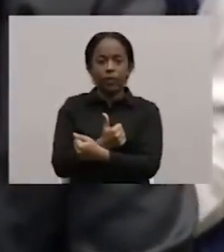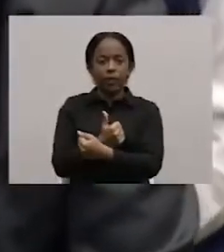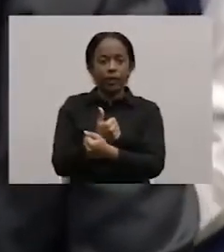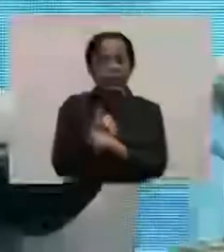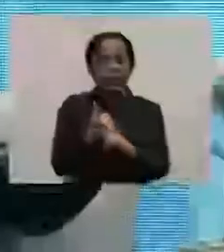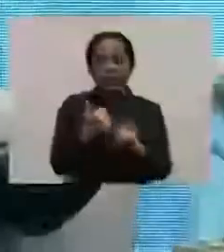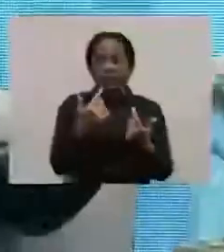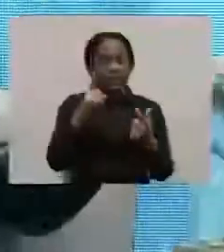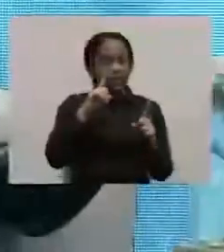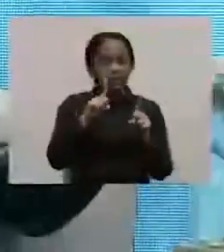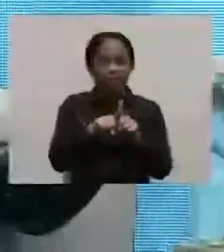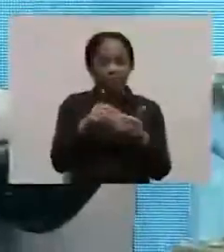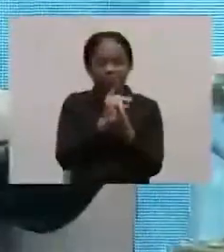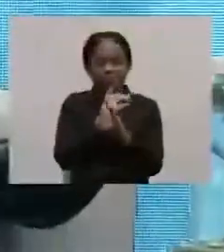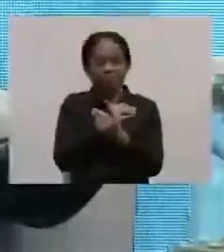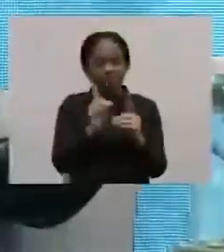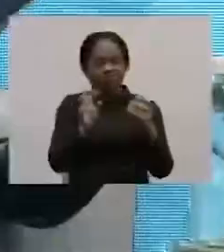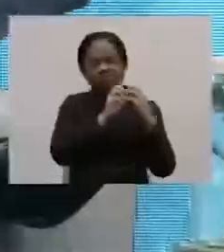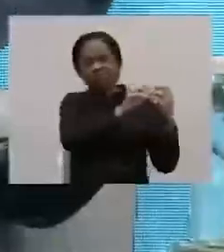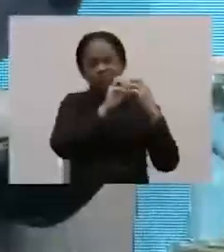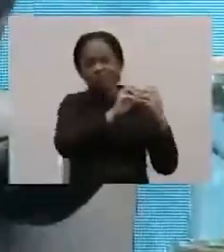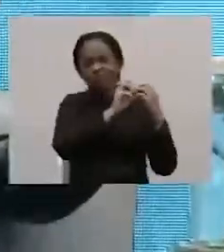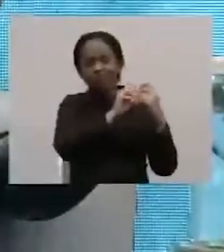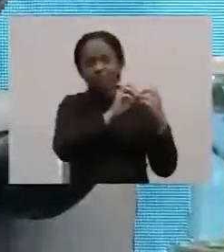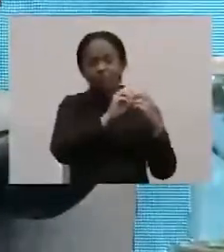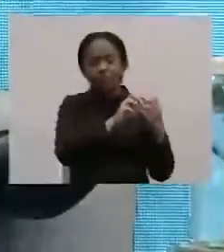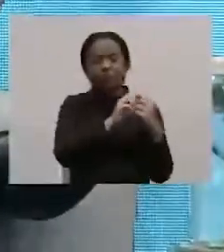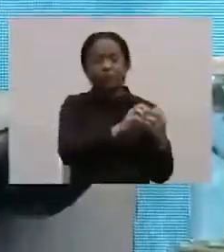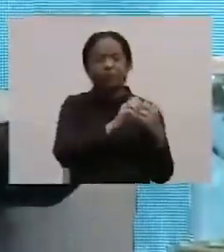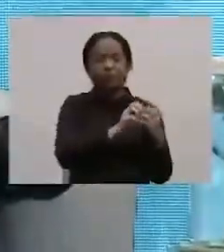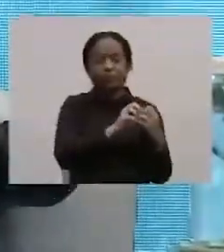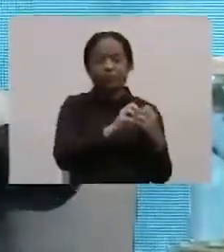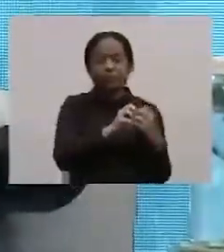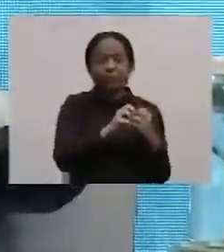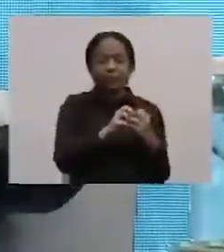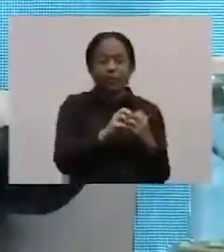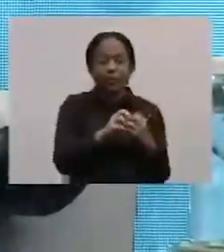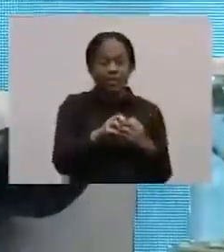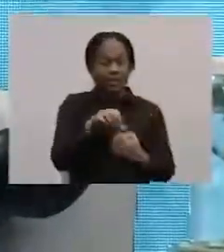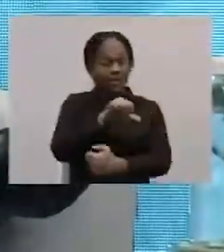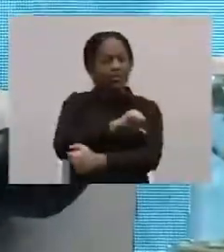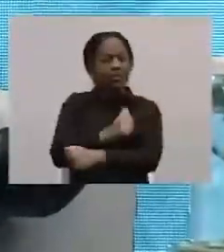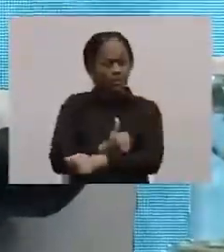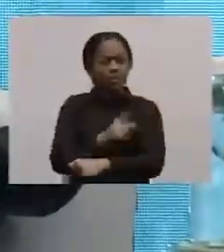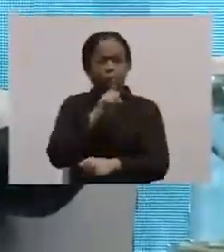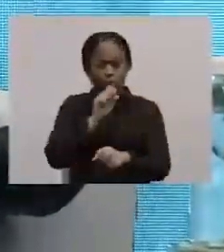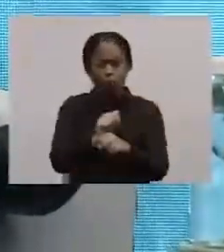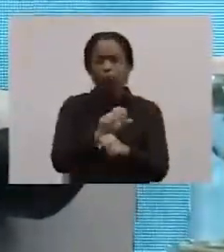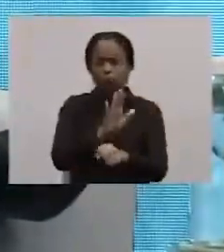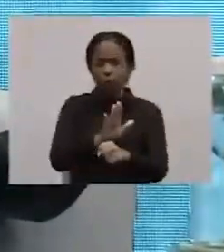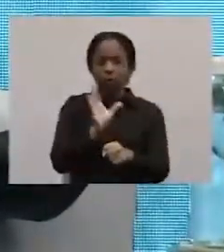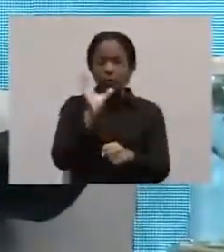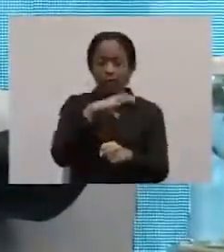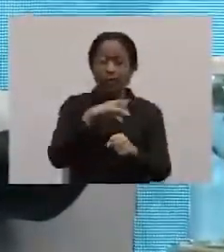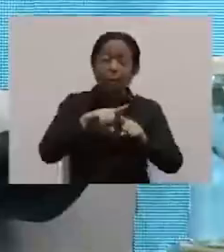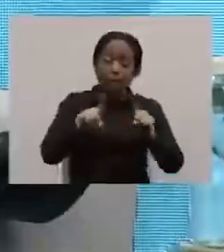con cualquiera por la democracia. O sea, es como una dualidad extraña, pero es verdad. O sea, cuando tú lo analizas,